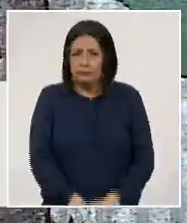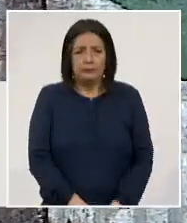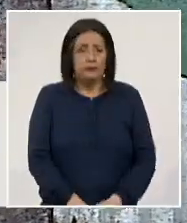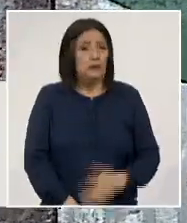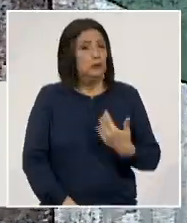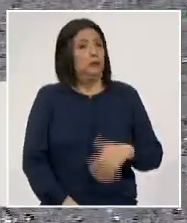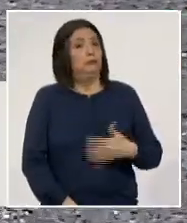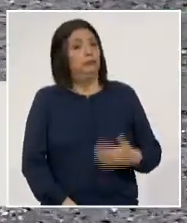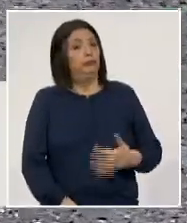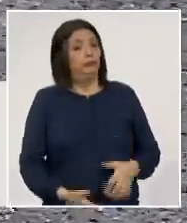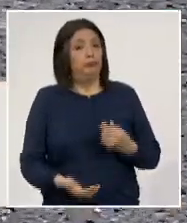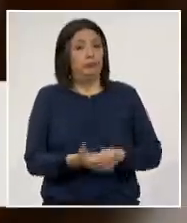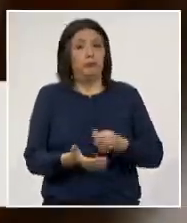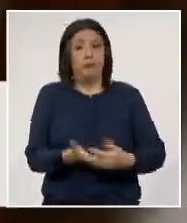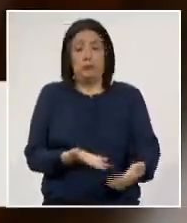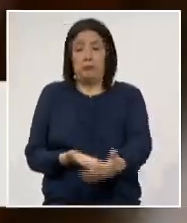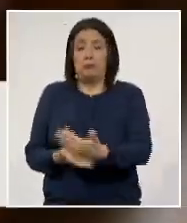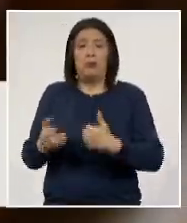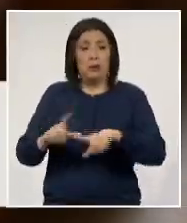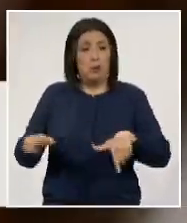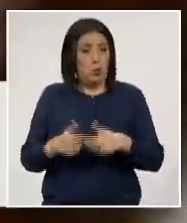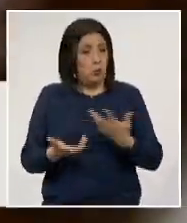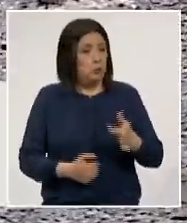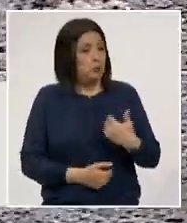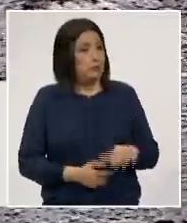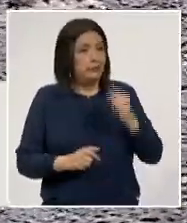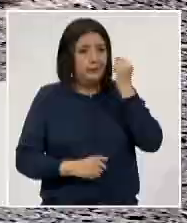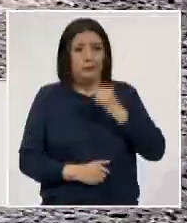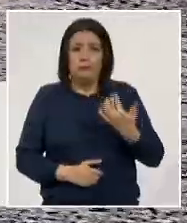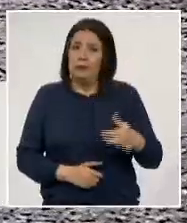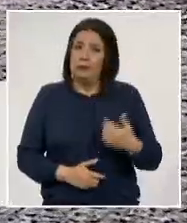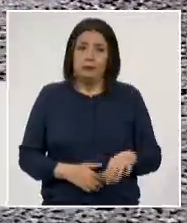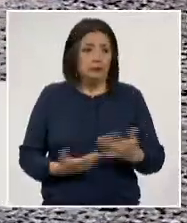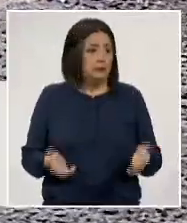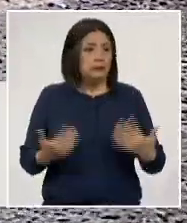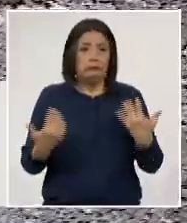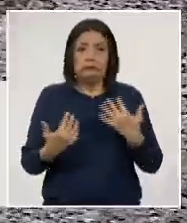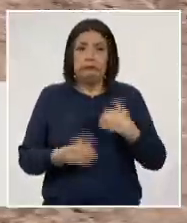La guerra por el cobro de cupos en Gamarra, al parecer, sigue sembrando el terror en La Victoria.